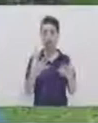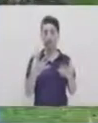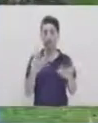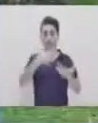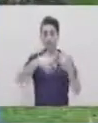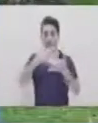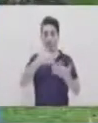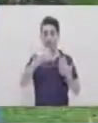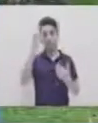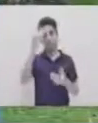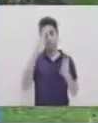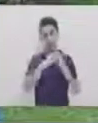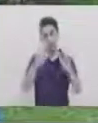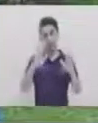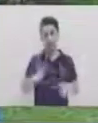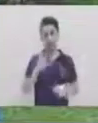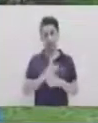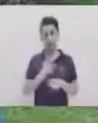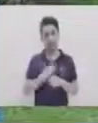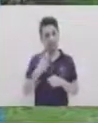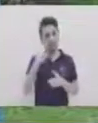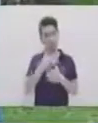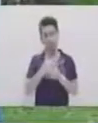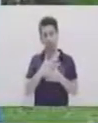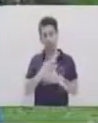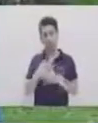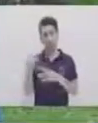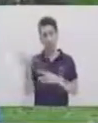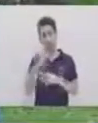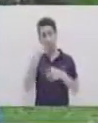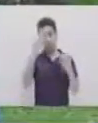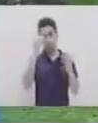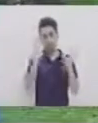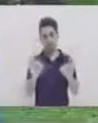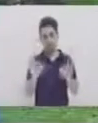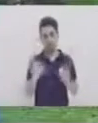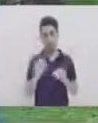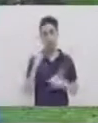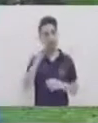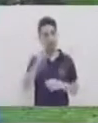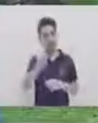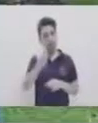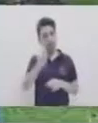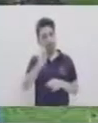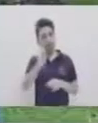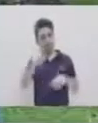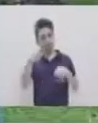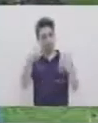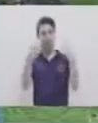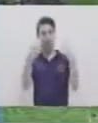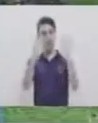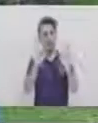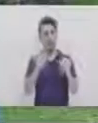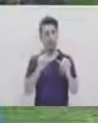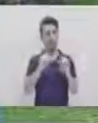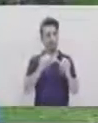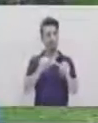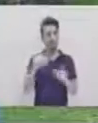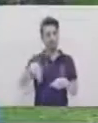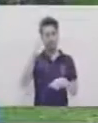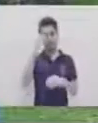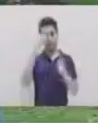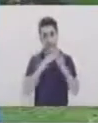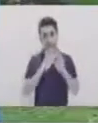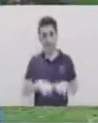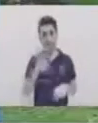redes sociales como Aprendo en Casa Guate y poder compartir con nosotros todo lo aprendido dentro del programa. No le cambie porque ya seguimos con más de su